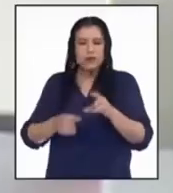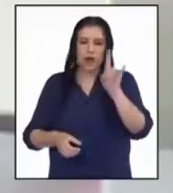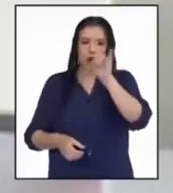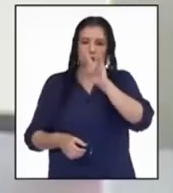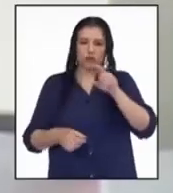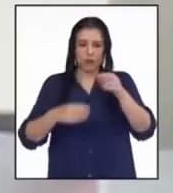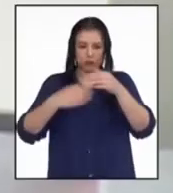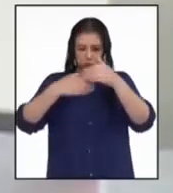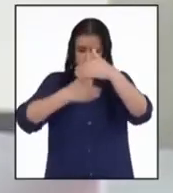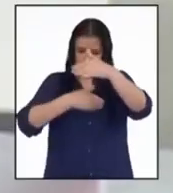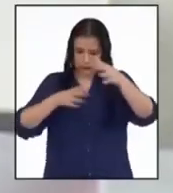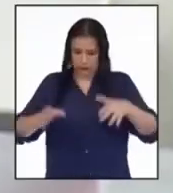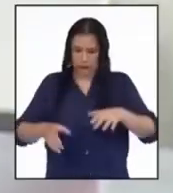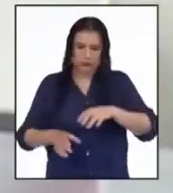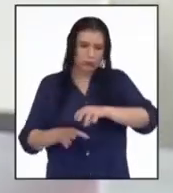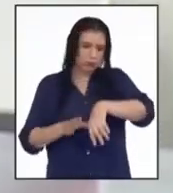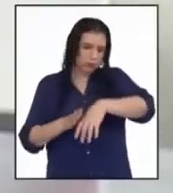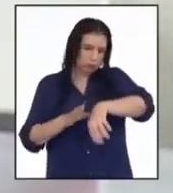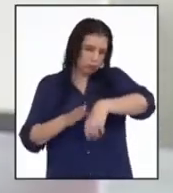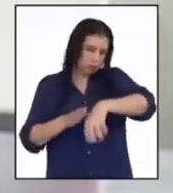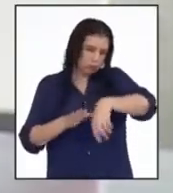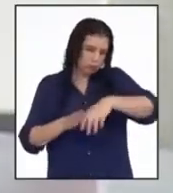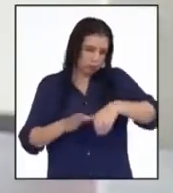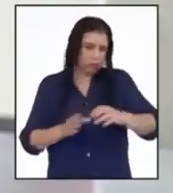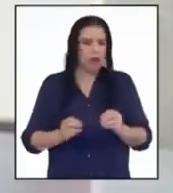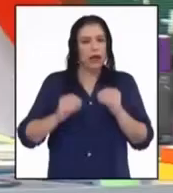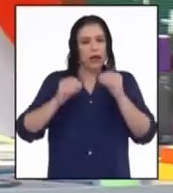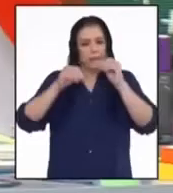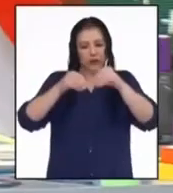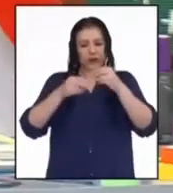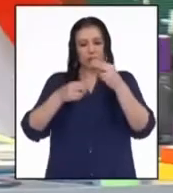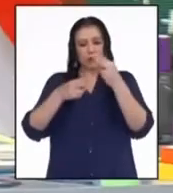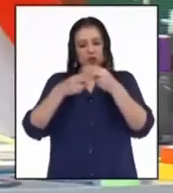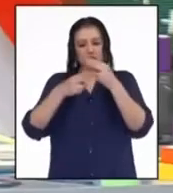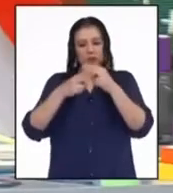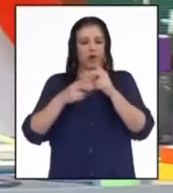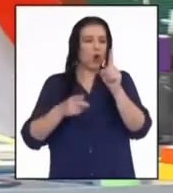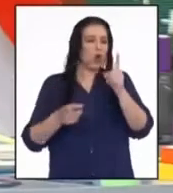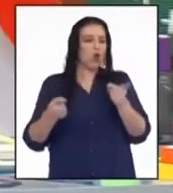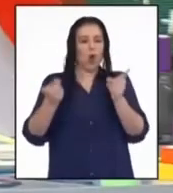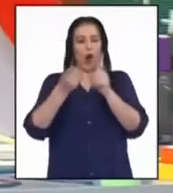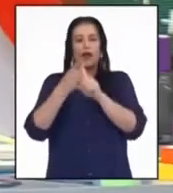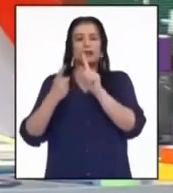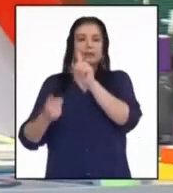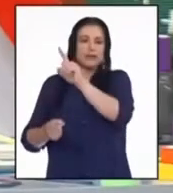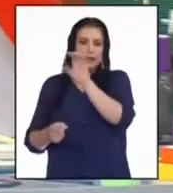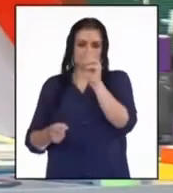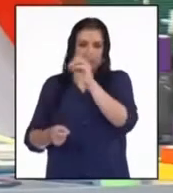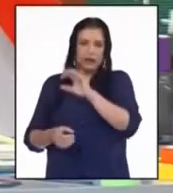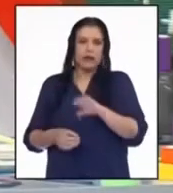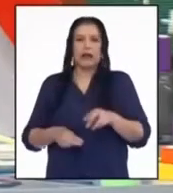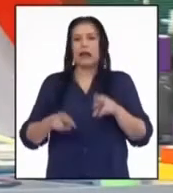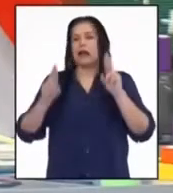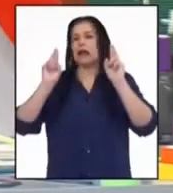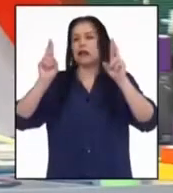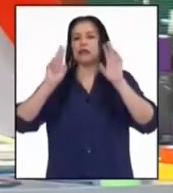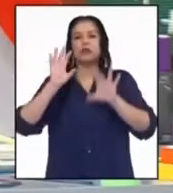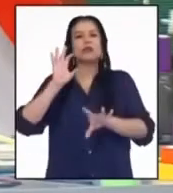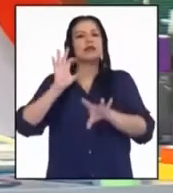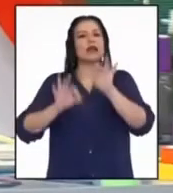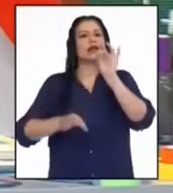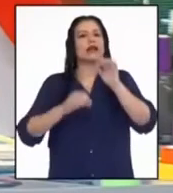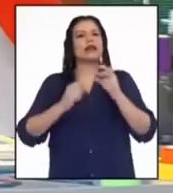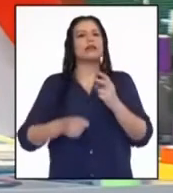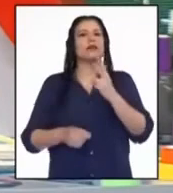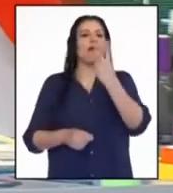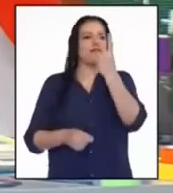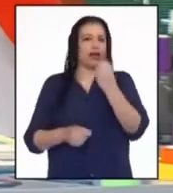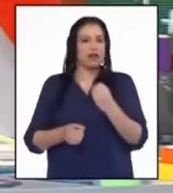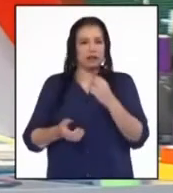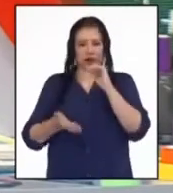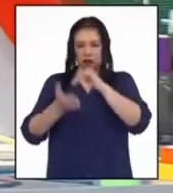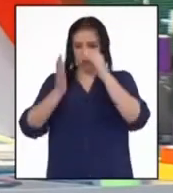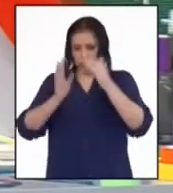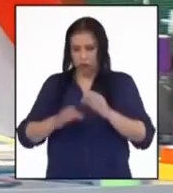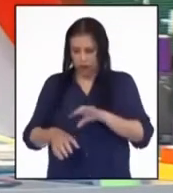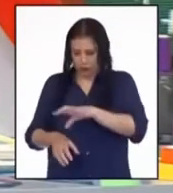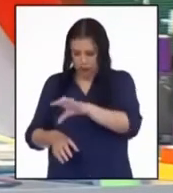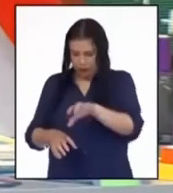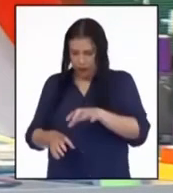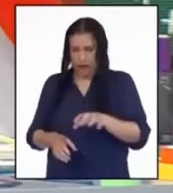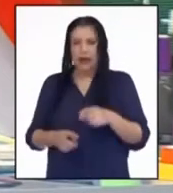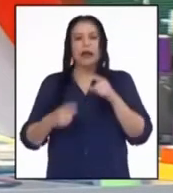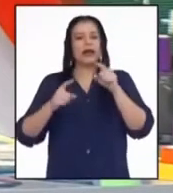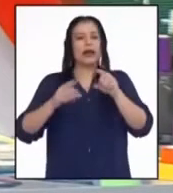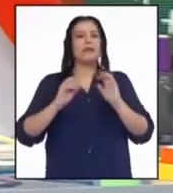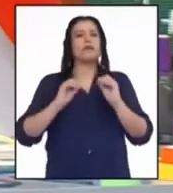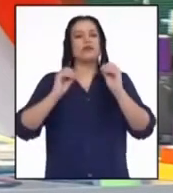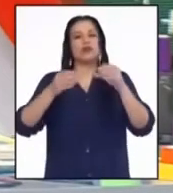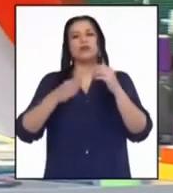esta ánfora o recipiente en el que colocamos números del 1 al 100 y a la suerte elegimos nuestra muestra de 20 estudiantes. De esta forma